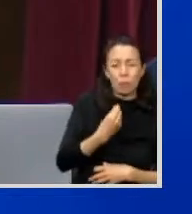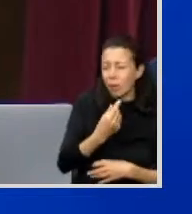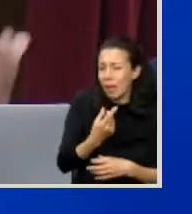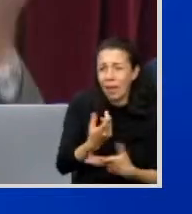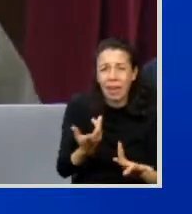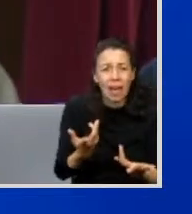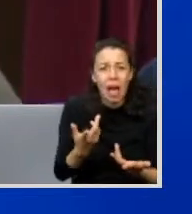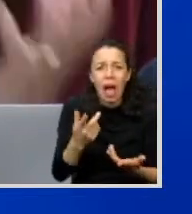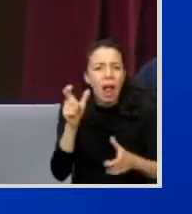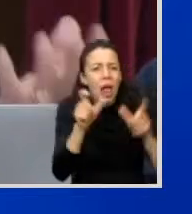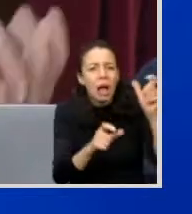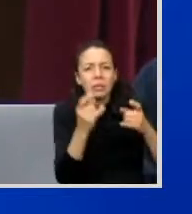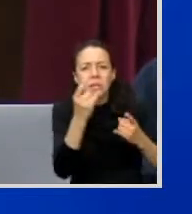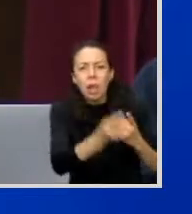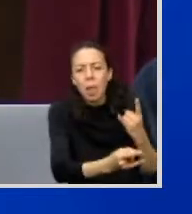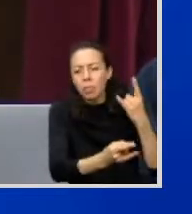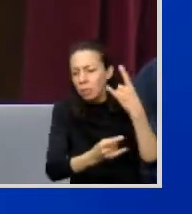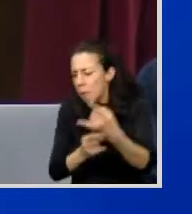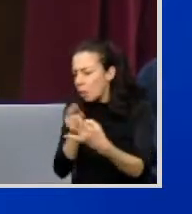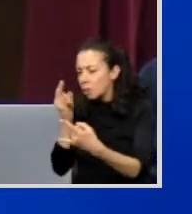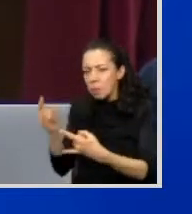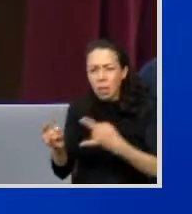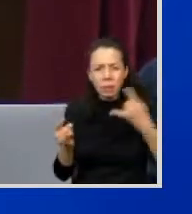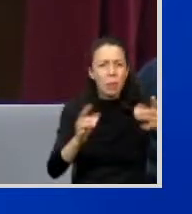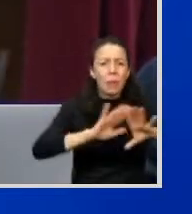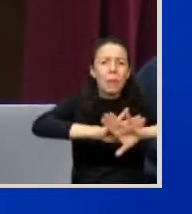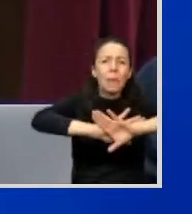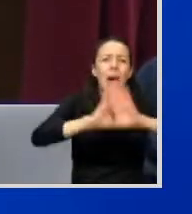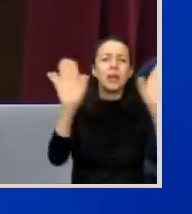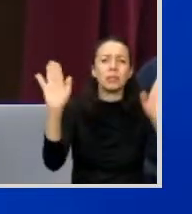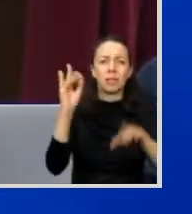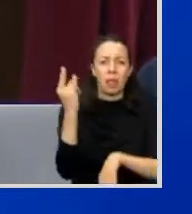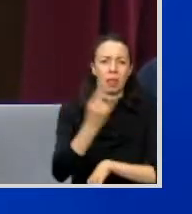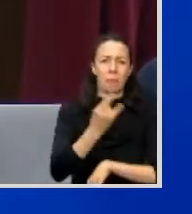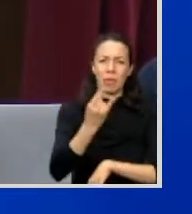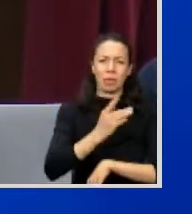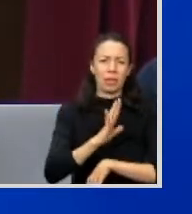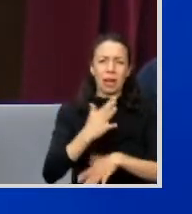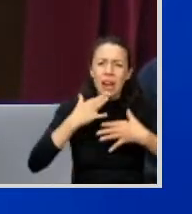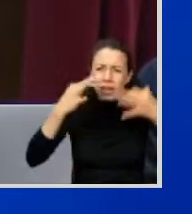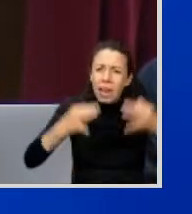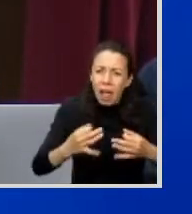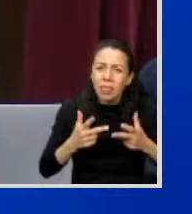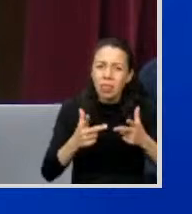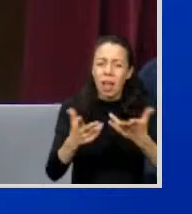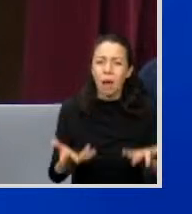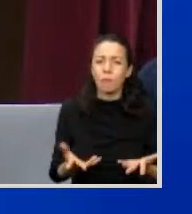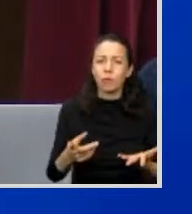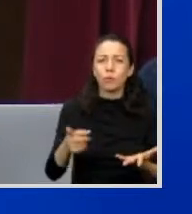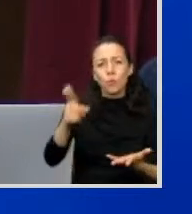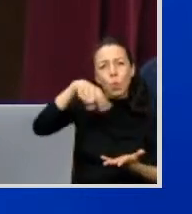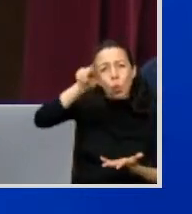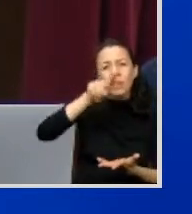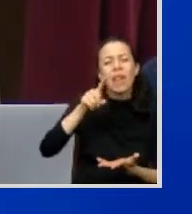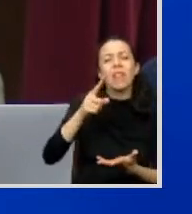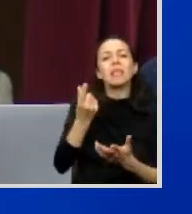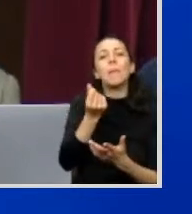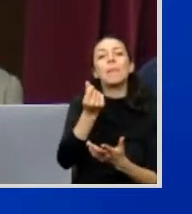sugería y le aconsejaba y que encaminaba esto, porque no sé, el trabajo de él, la verdad, no lo veo, no lo veía, solamente lo veía